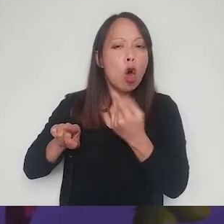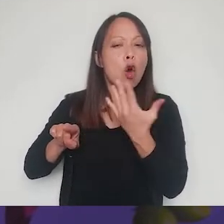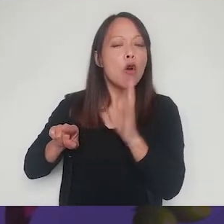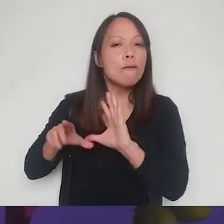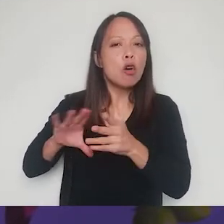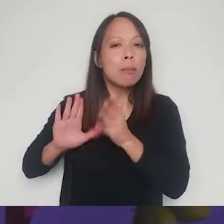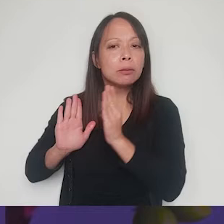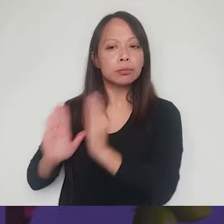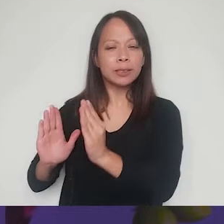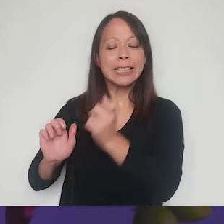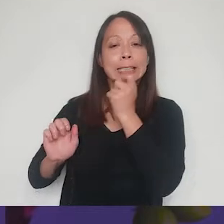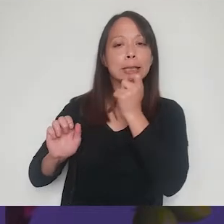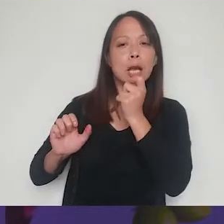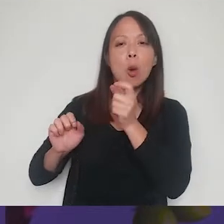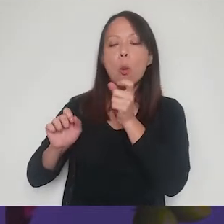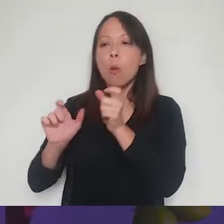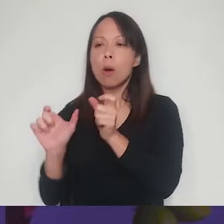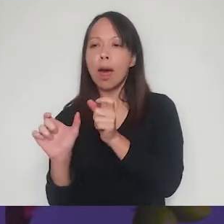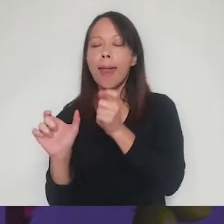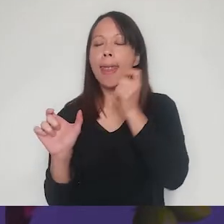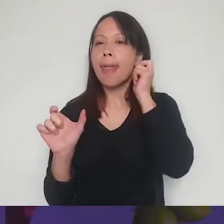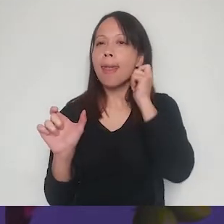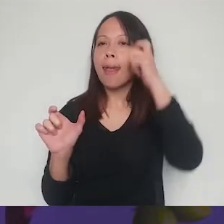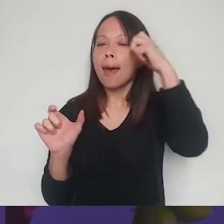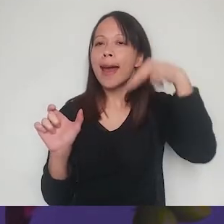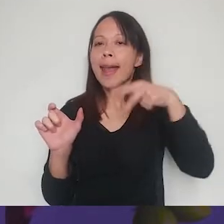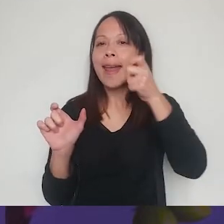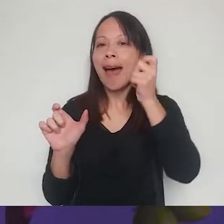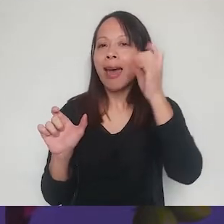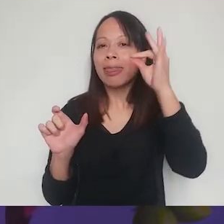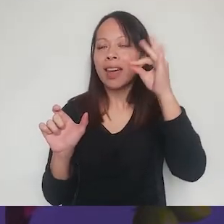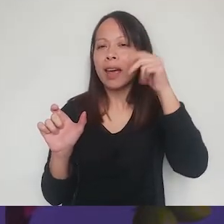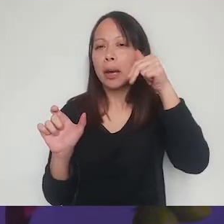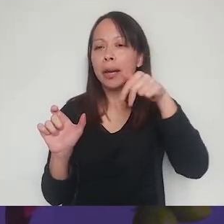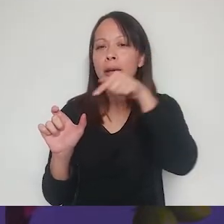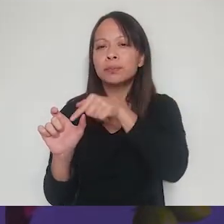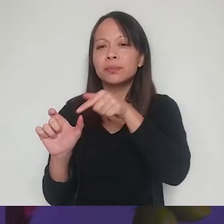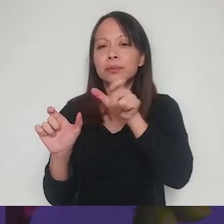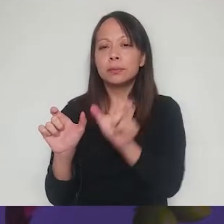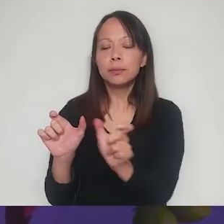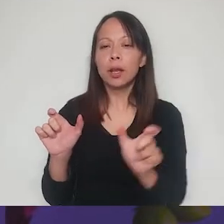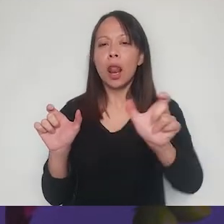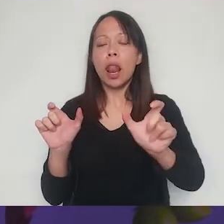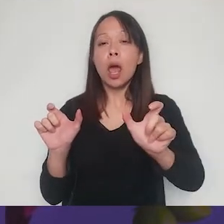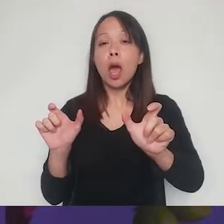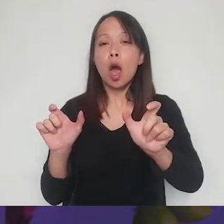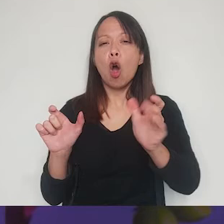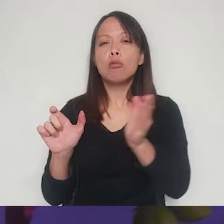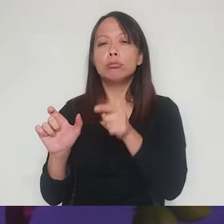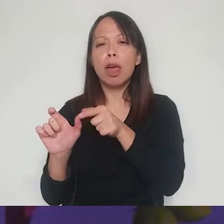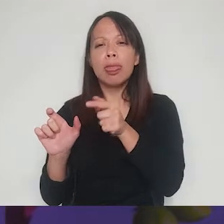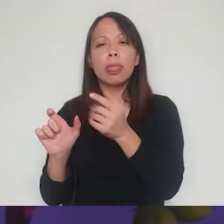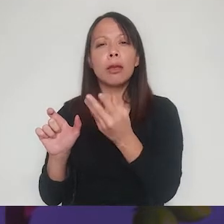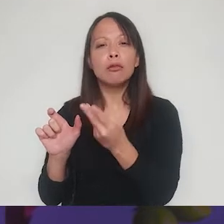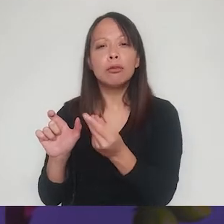se llama first come, first served, muestra que si hay un gen que tiene un sitio de splicing débil que compite con un sitio de